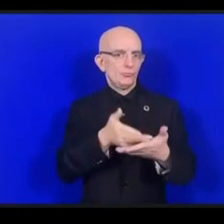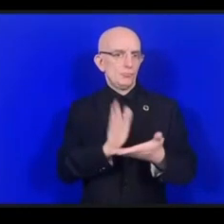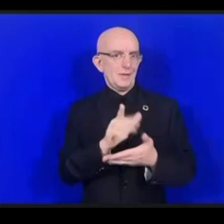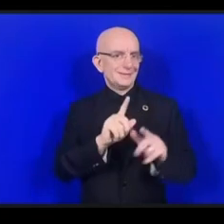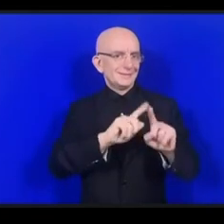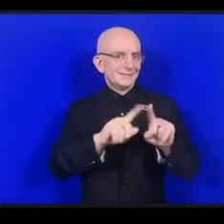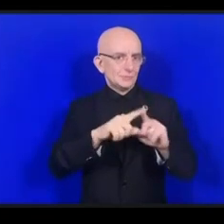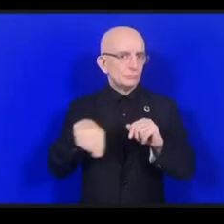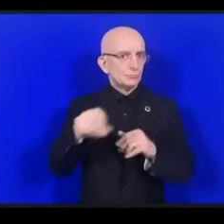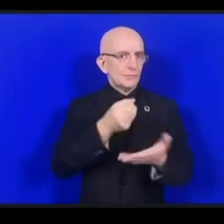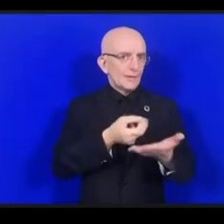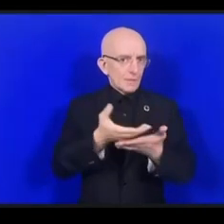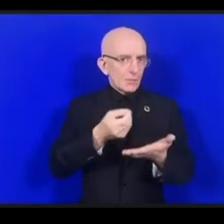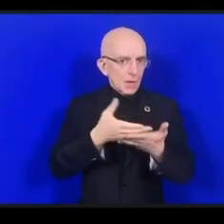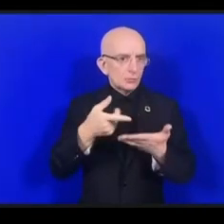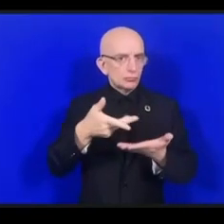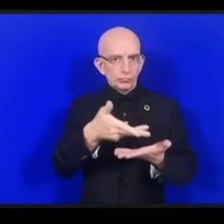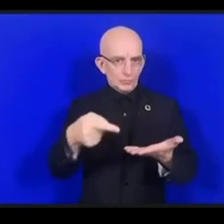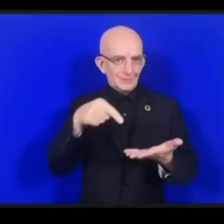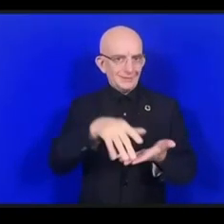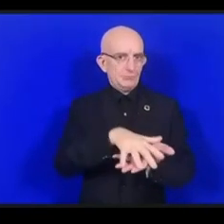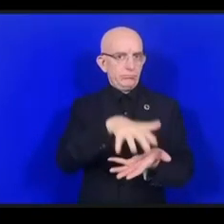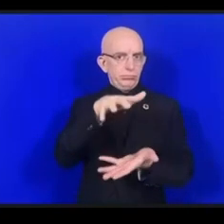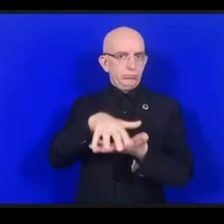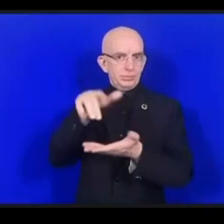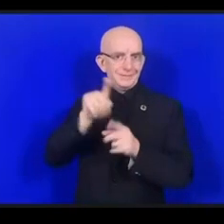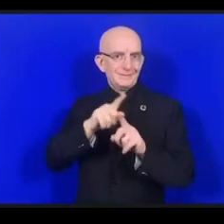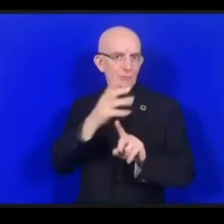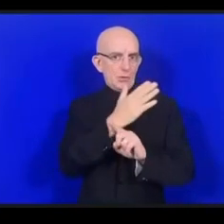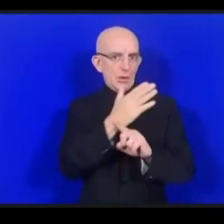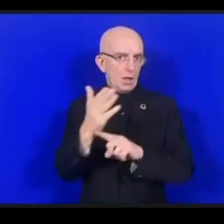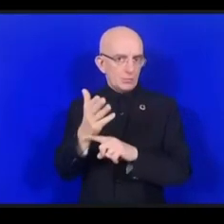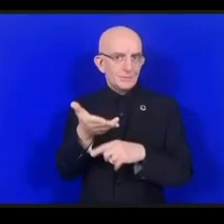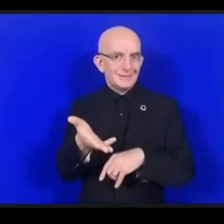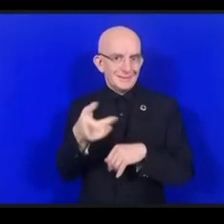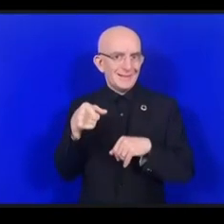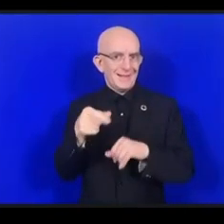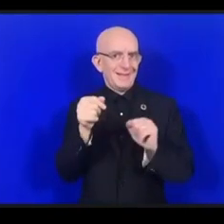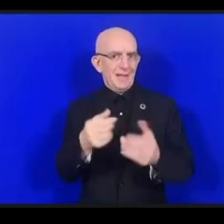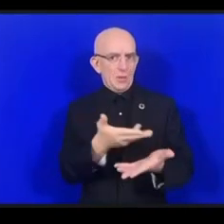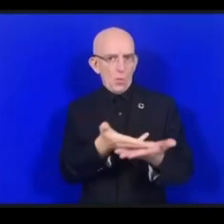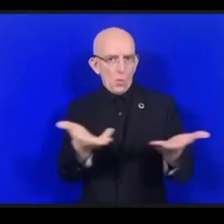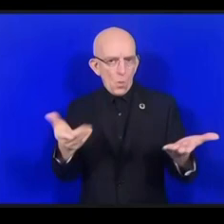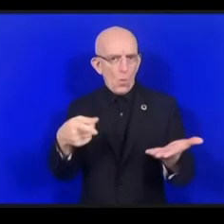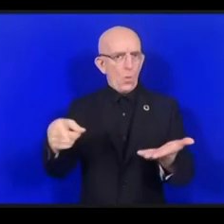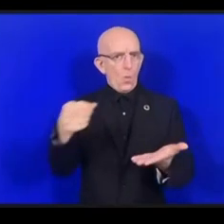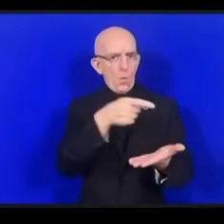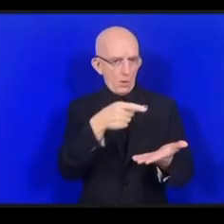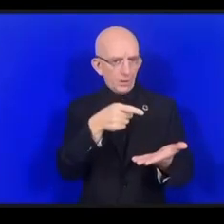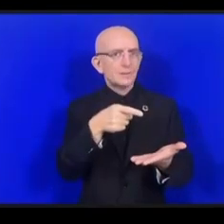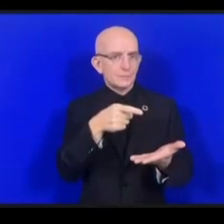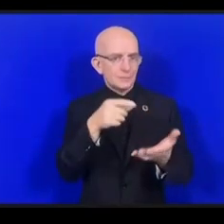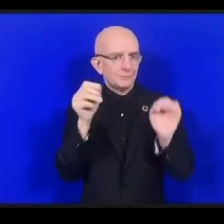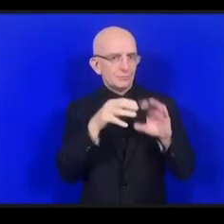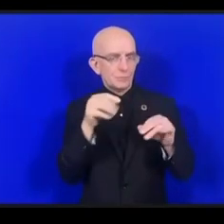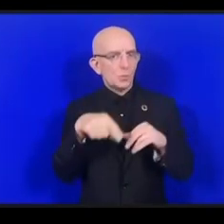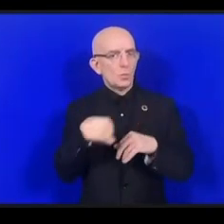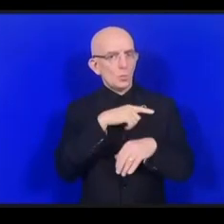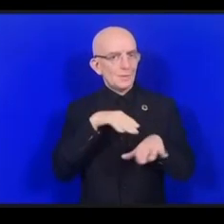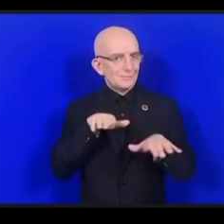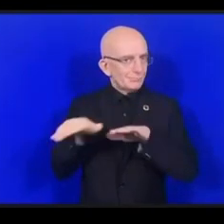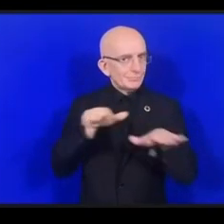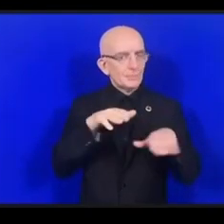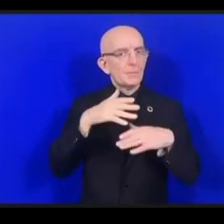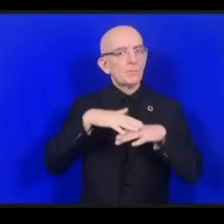cometido estamos creando eh plan estratégico y una y una noción de urgencia es